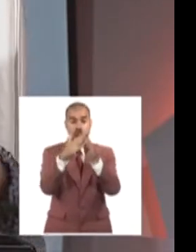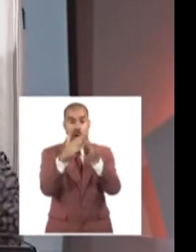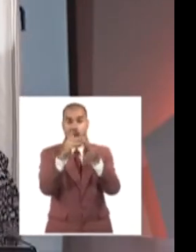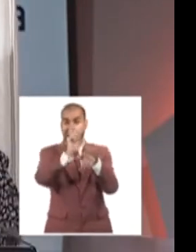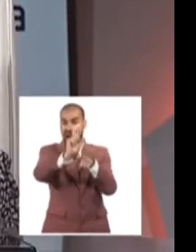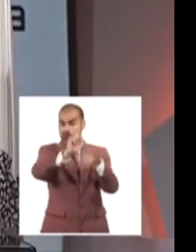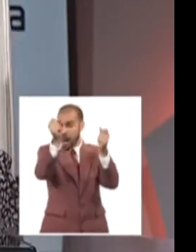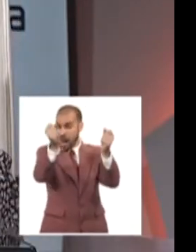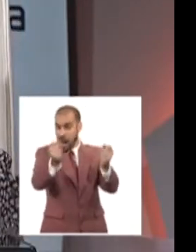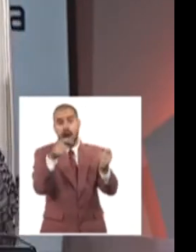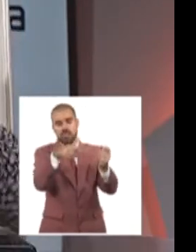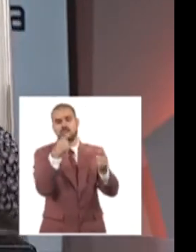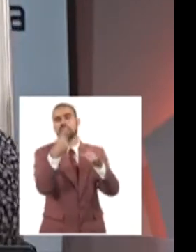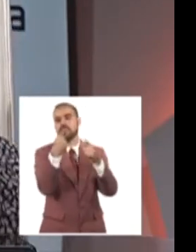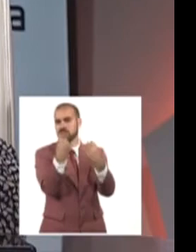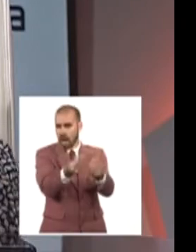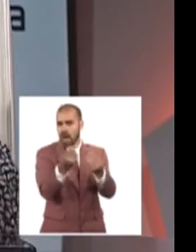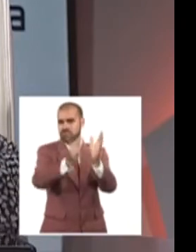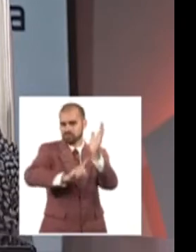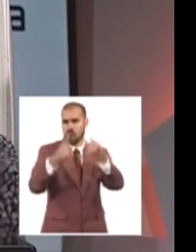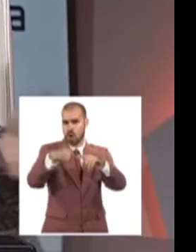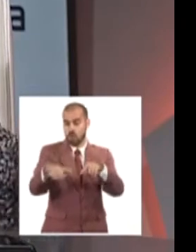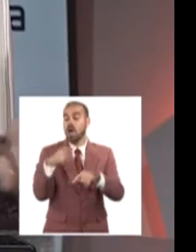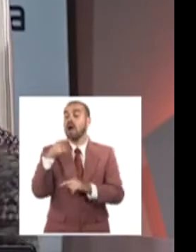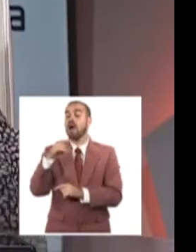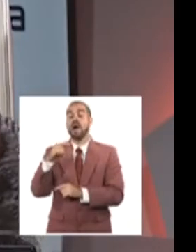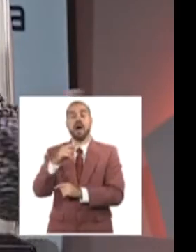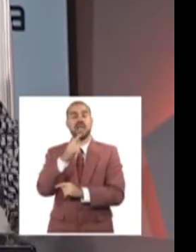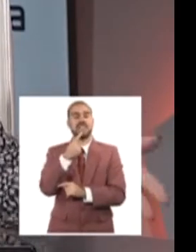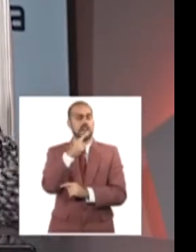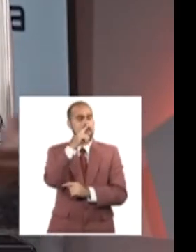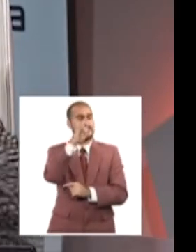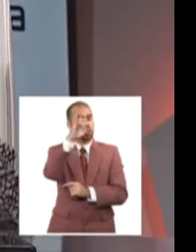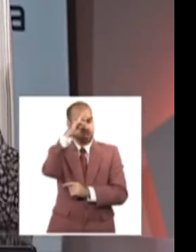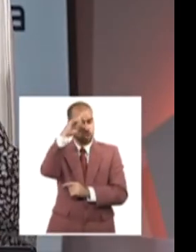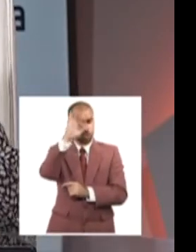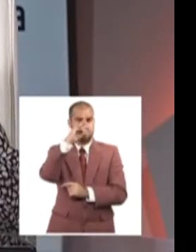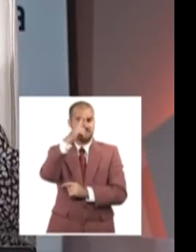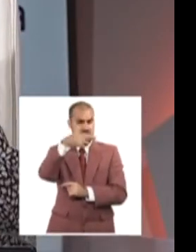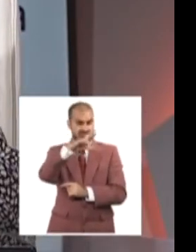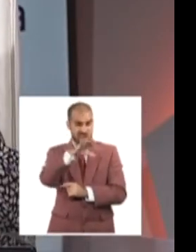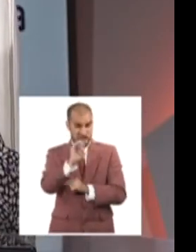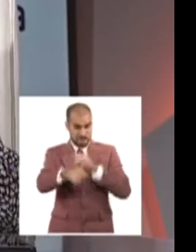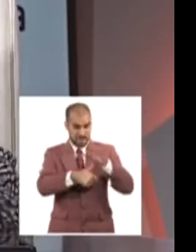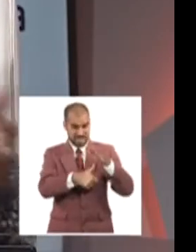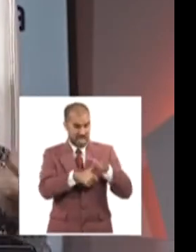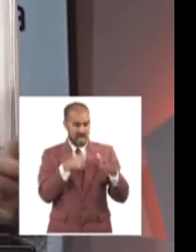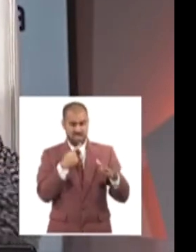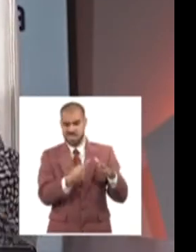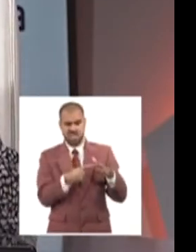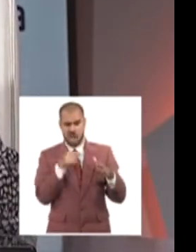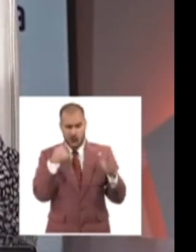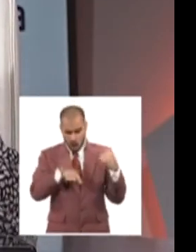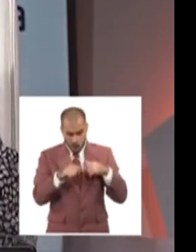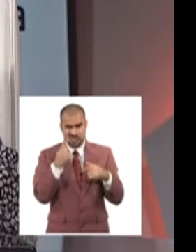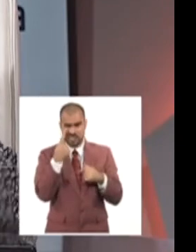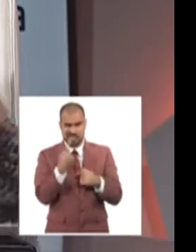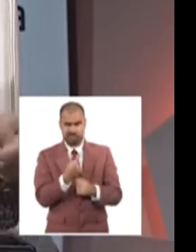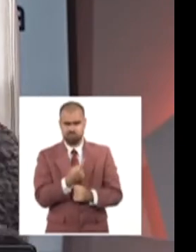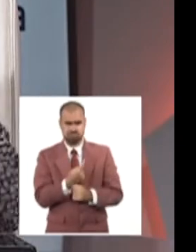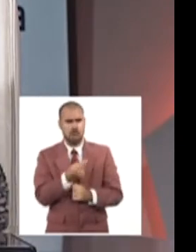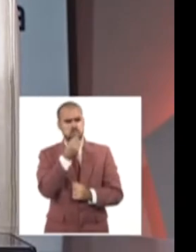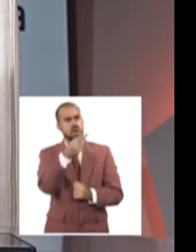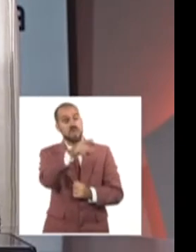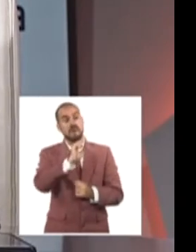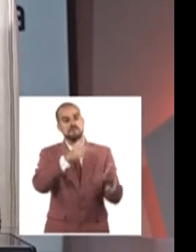evolucionar hoy mismo la justicia determinó que se puede que se puede privatizar esa empresa